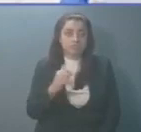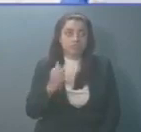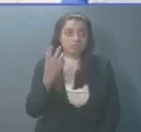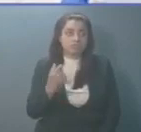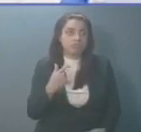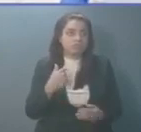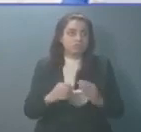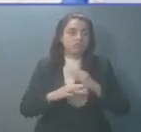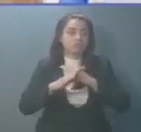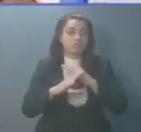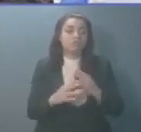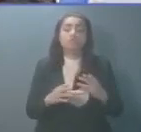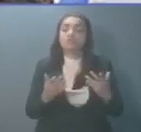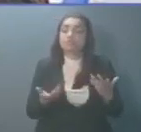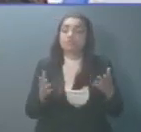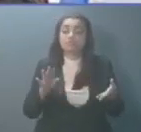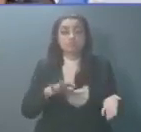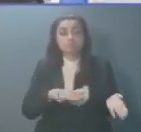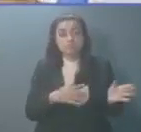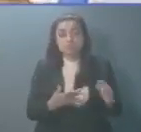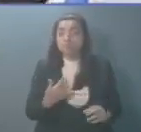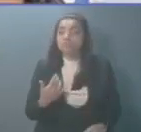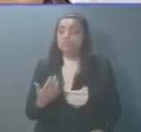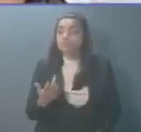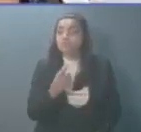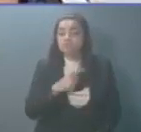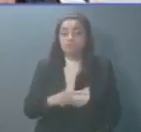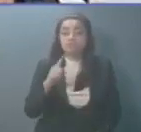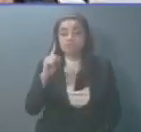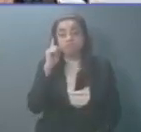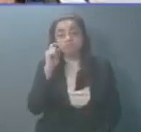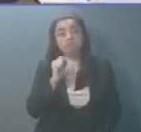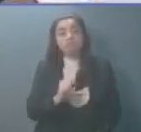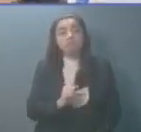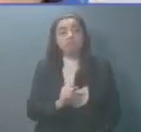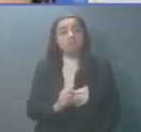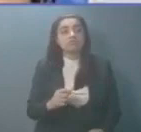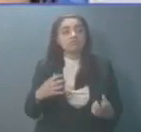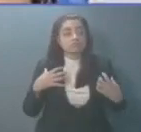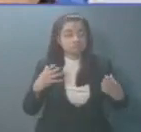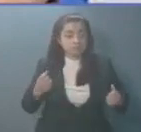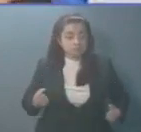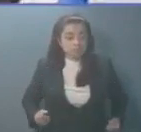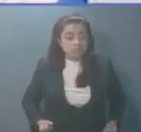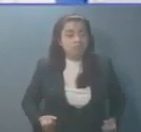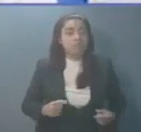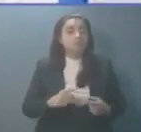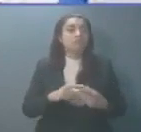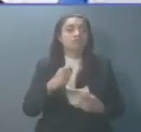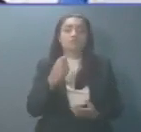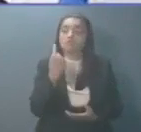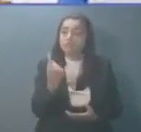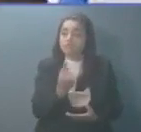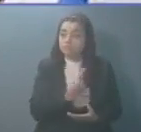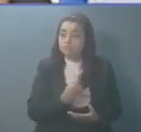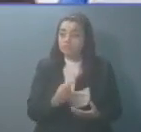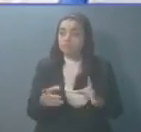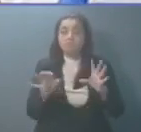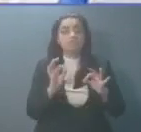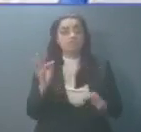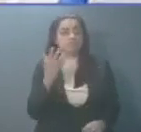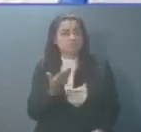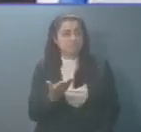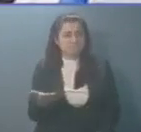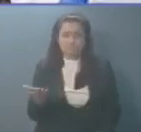defender. Muchas veces le atribuyen al gobierno o a personas algunas